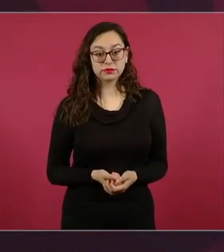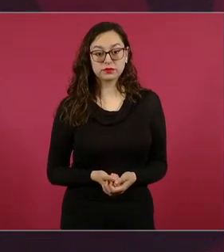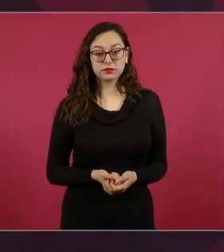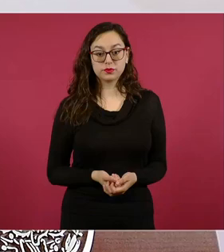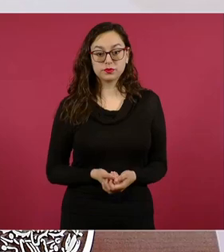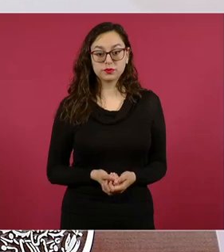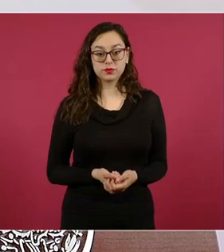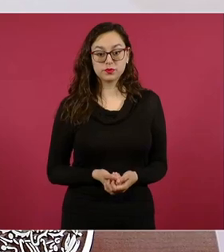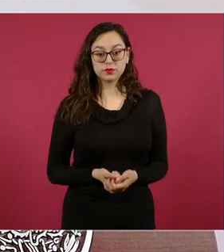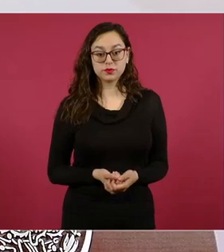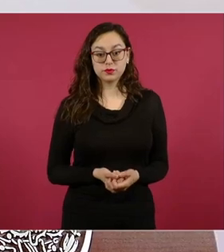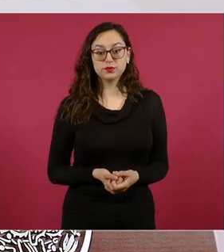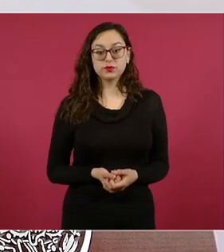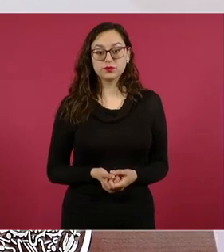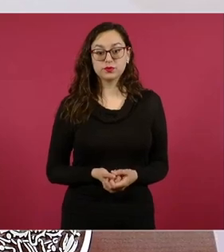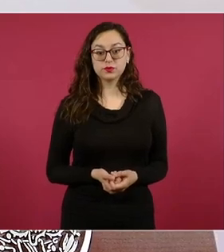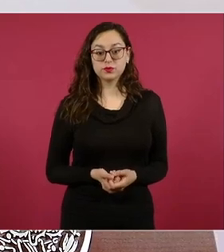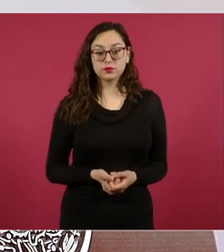estaba